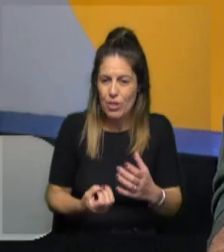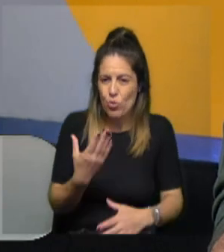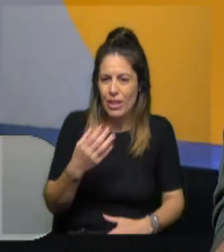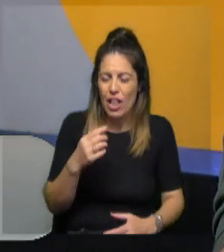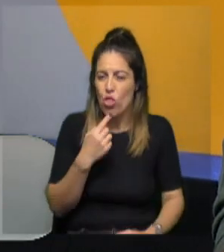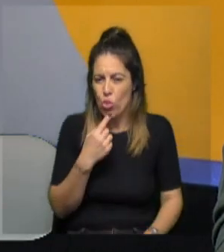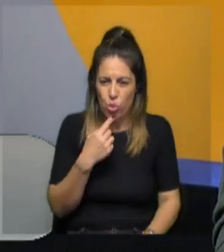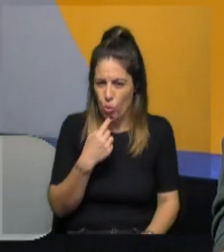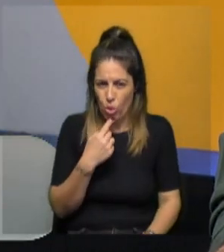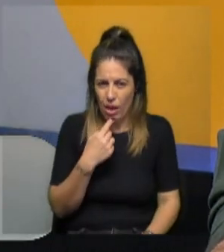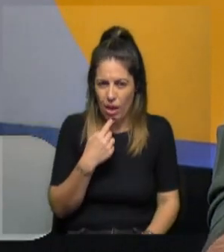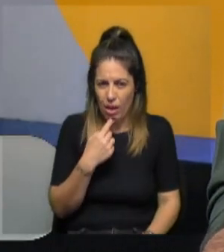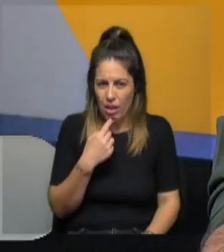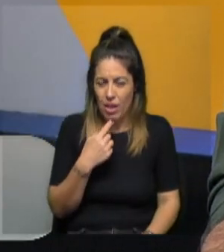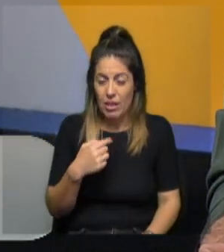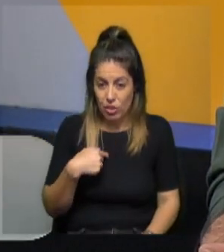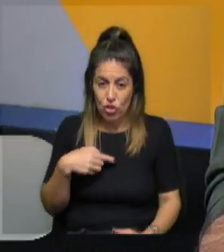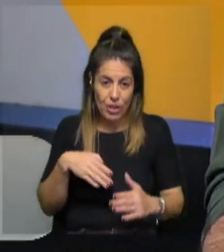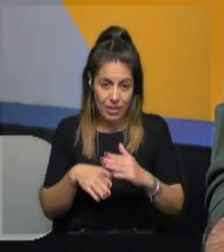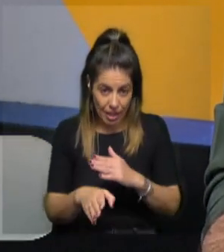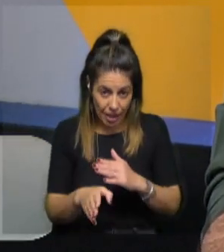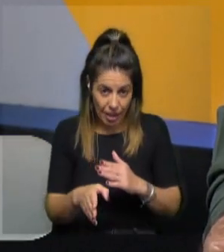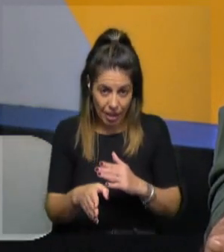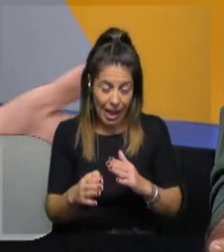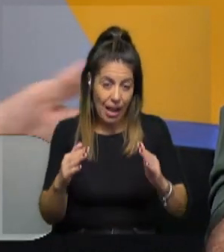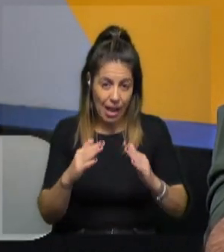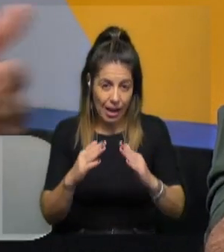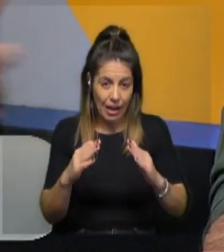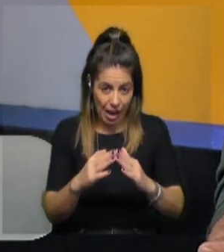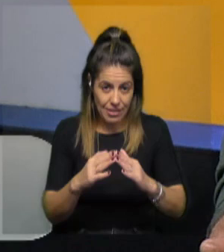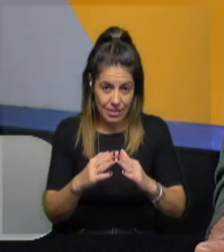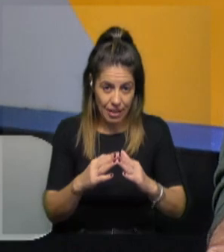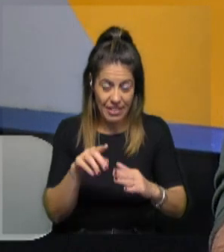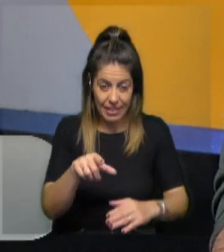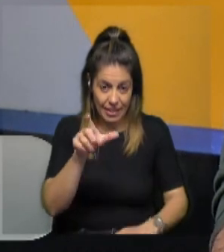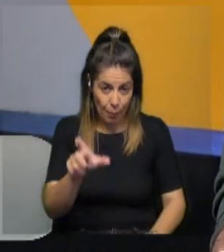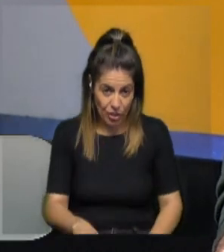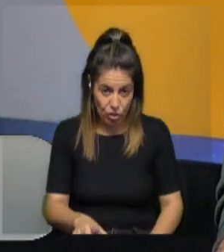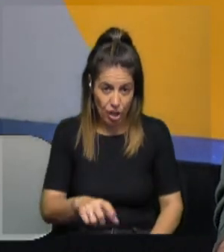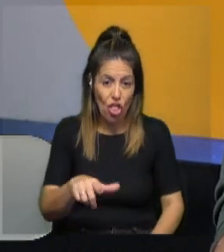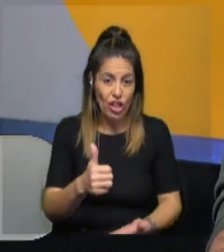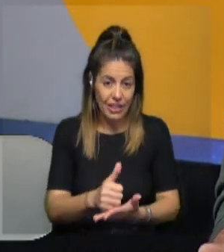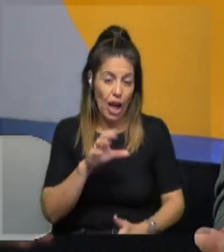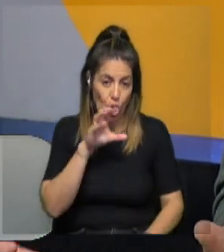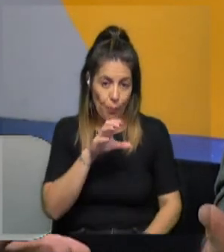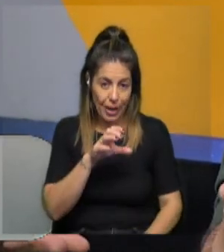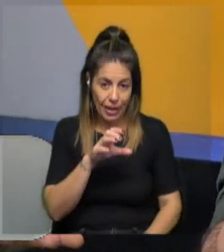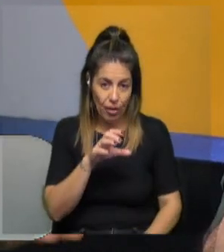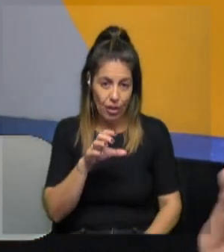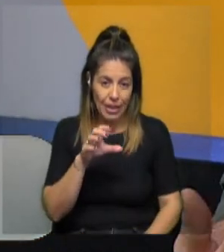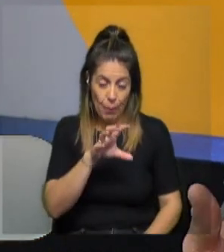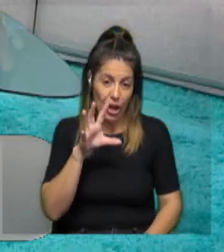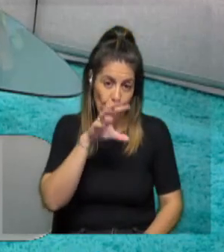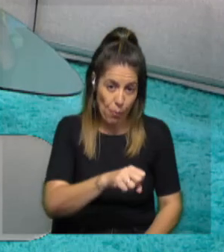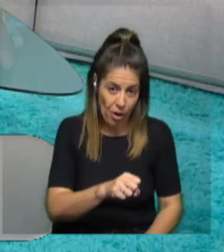ejemplo, si yo entré a la casa de este señor donde están los perros, que me muerde, es lógico.